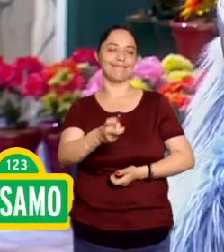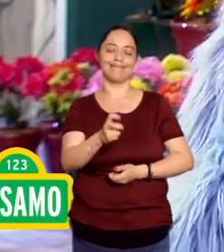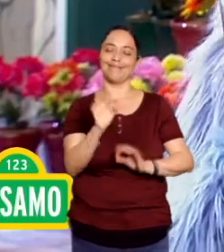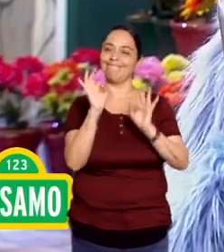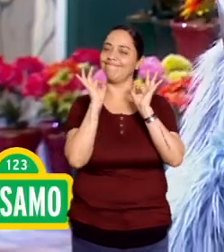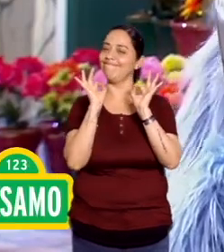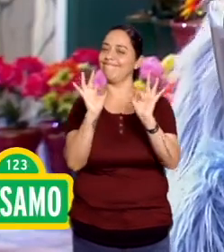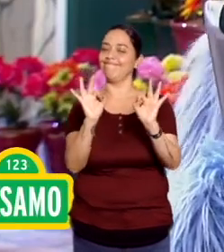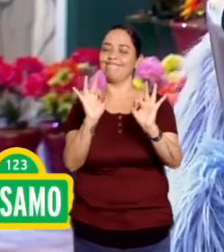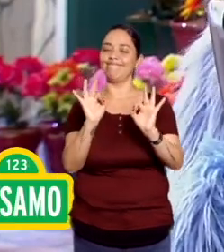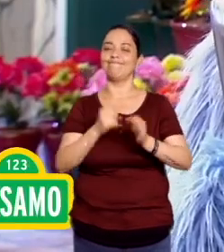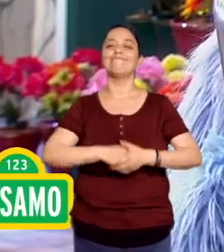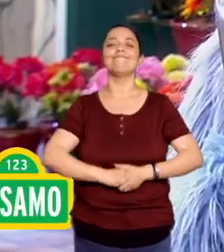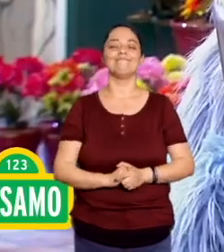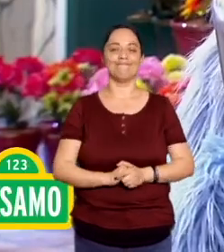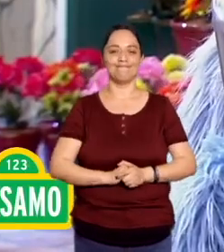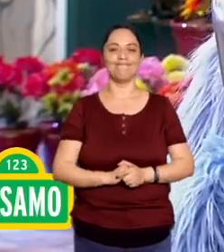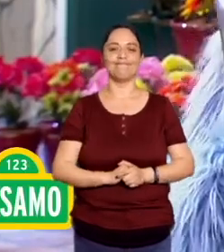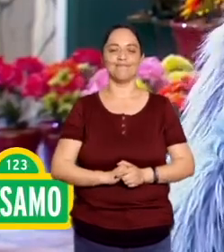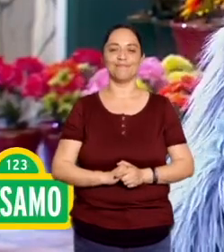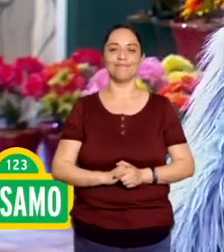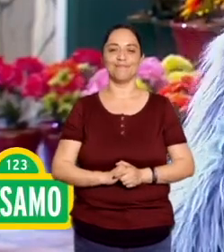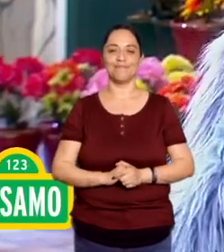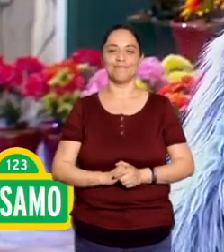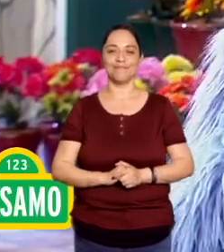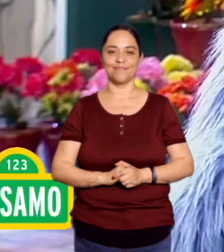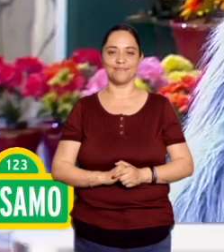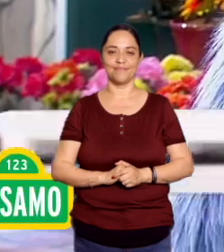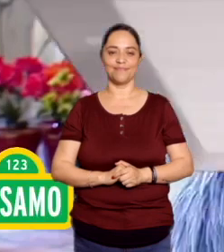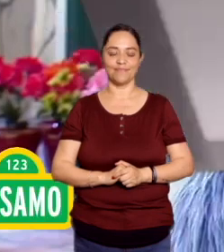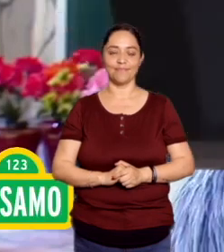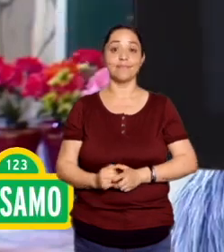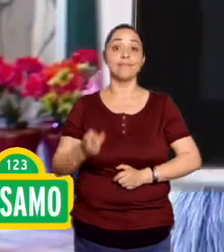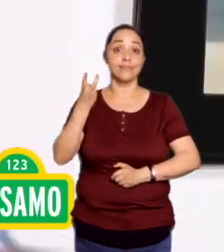¡Ay! ¡Este está buenísimo! ¡Y qué fácil!